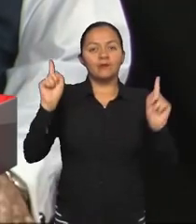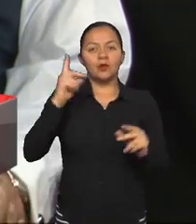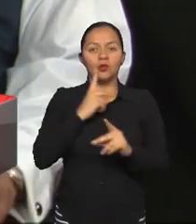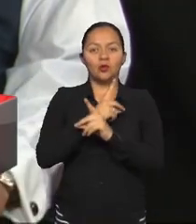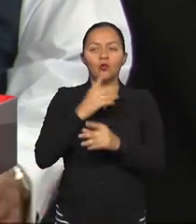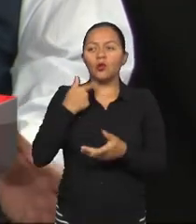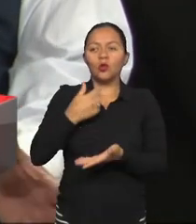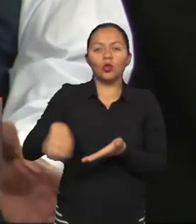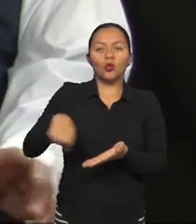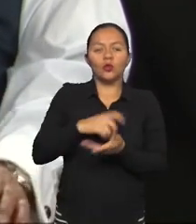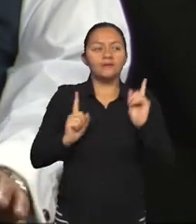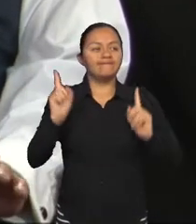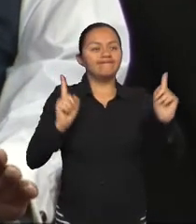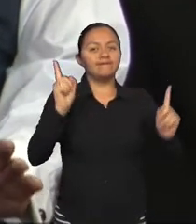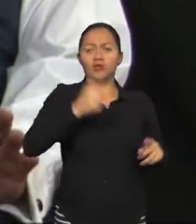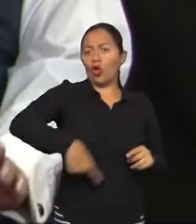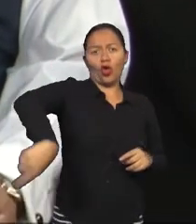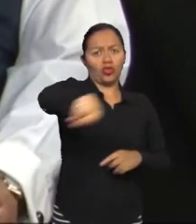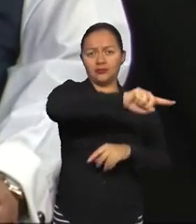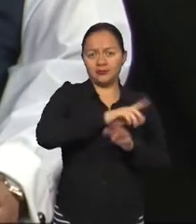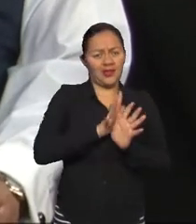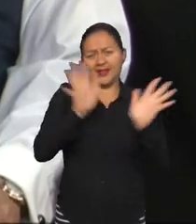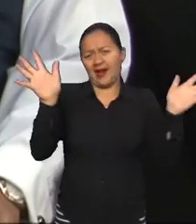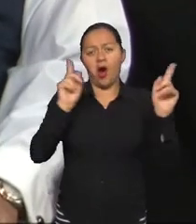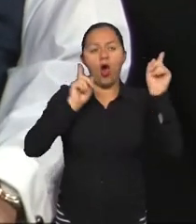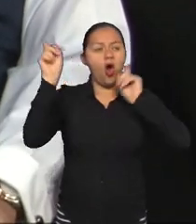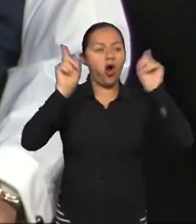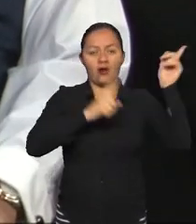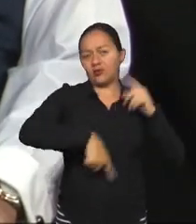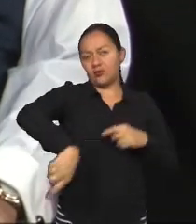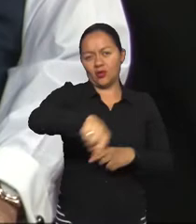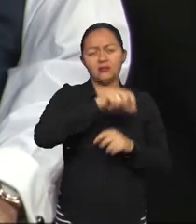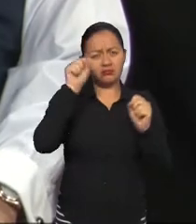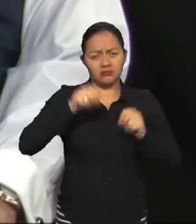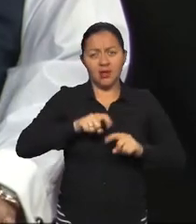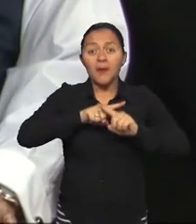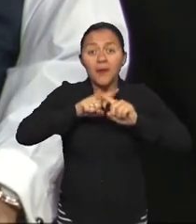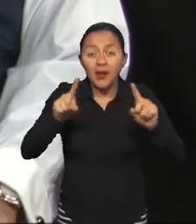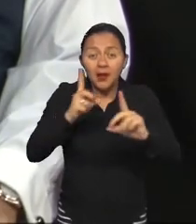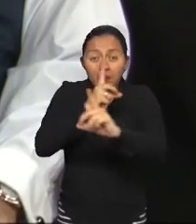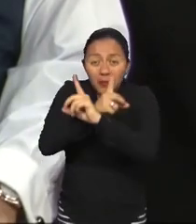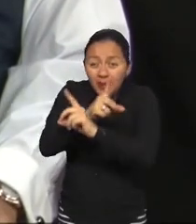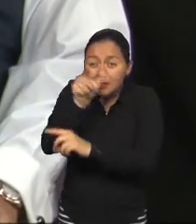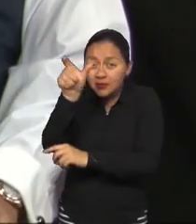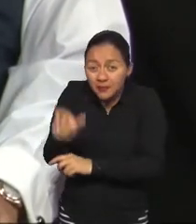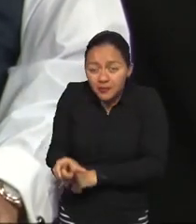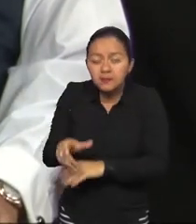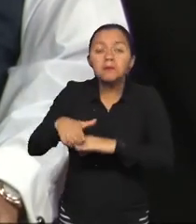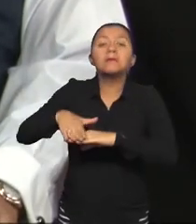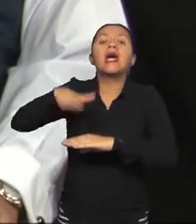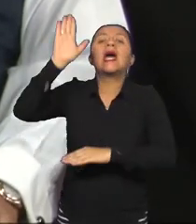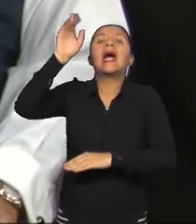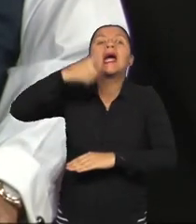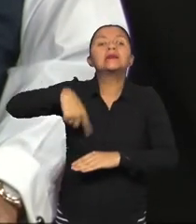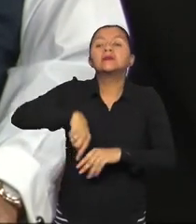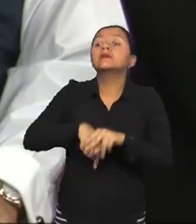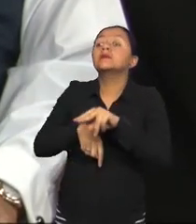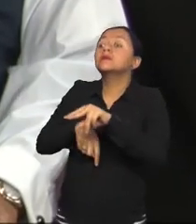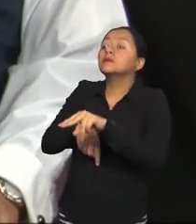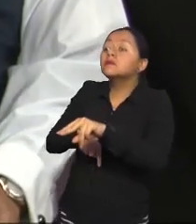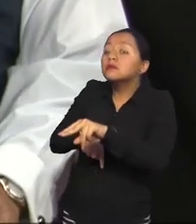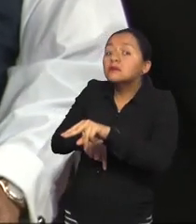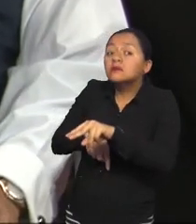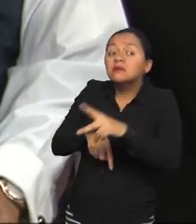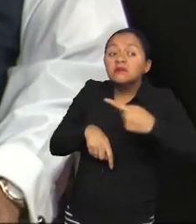debate muy intenso entre extremos de puntos de vista. Y cuando se habla sobre personas con discapacidad en particular, las personas le ven como